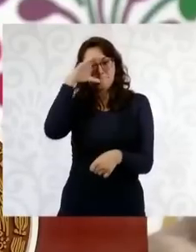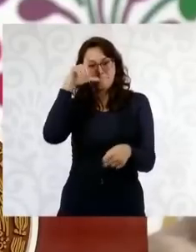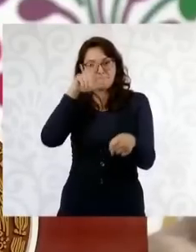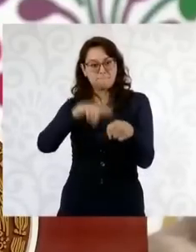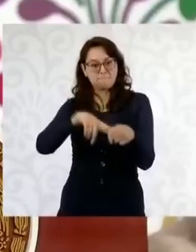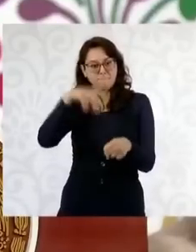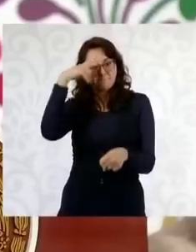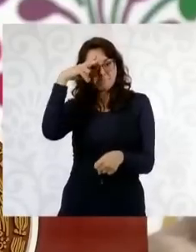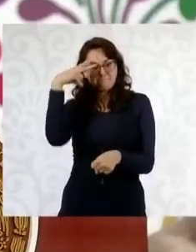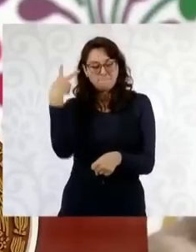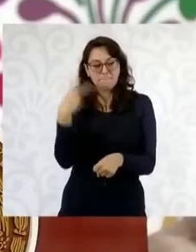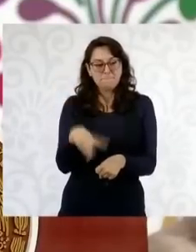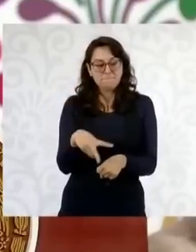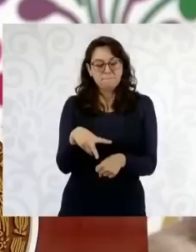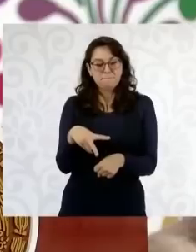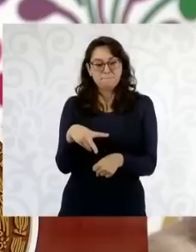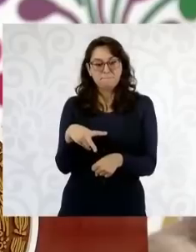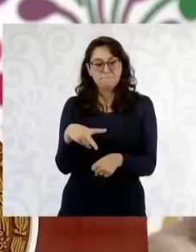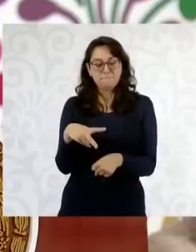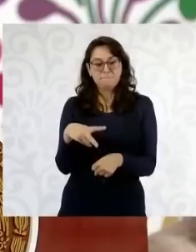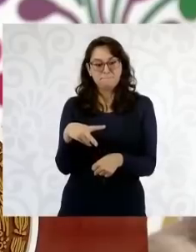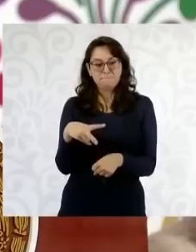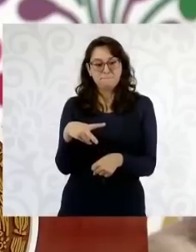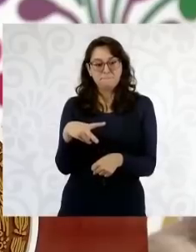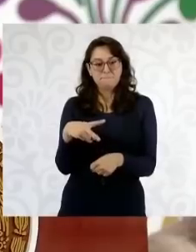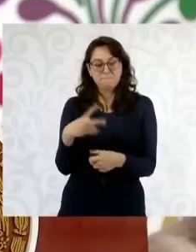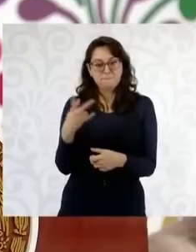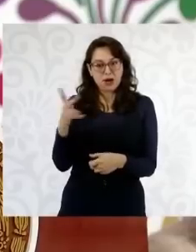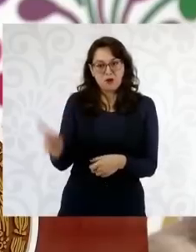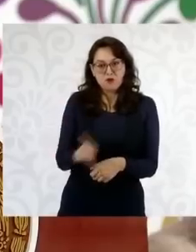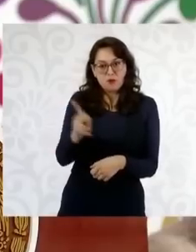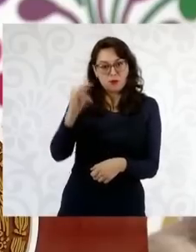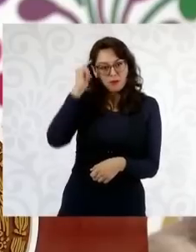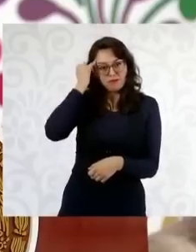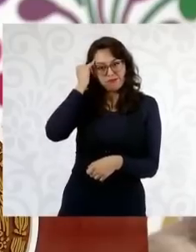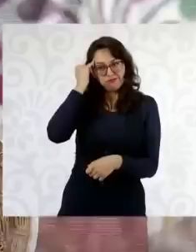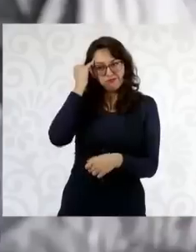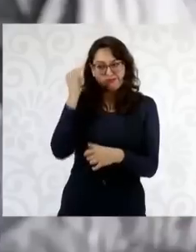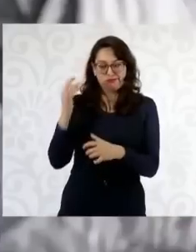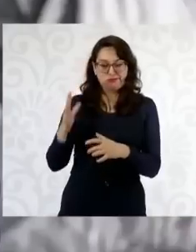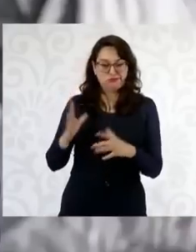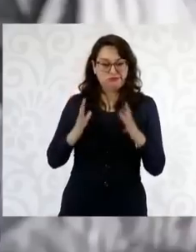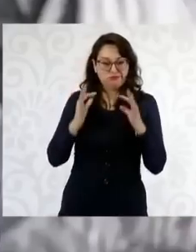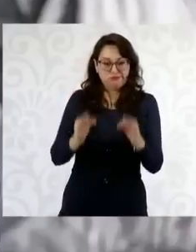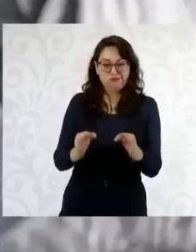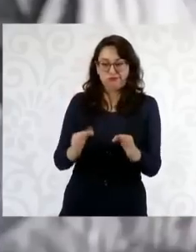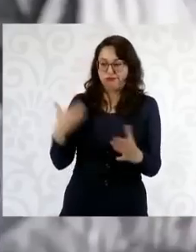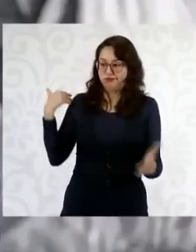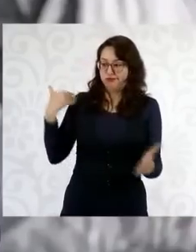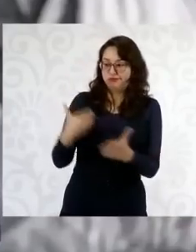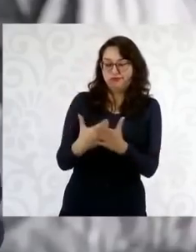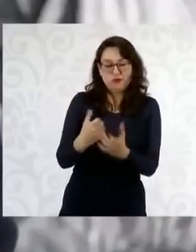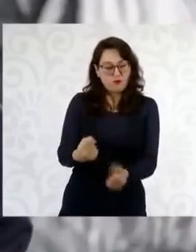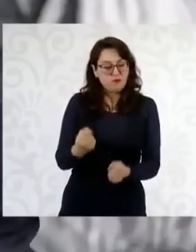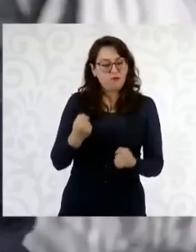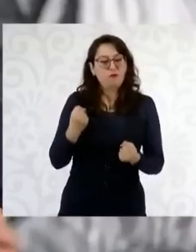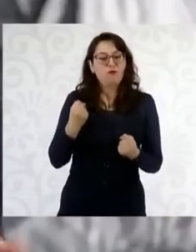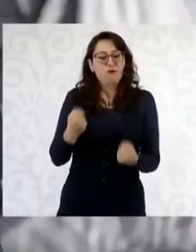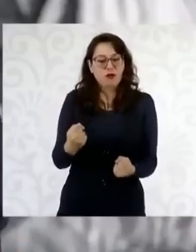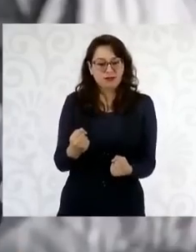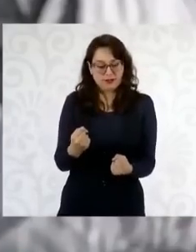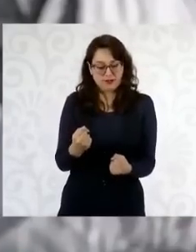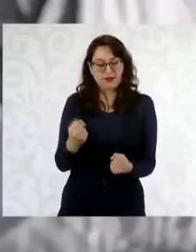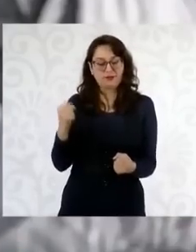cultural de los pueblos originarios, comunidades afromexicanas y en general